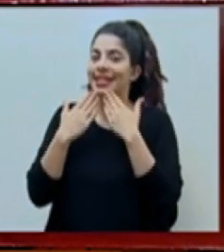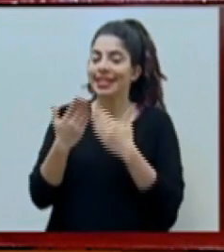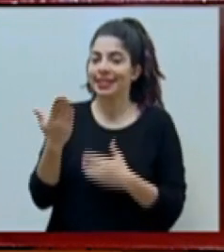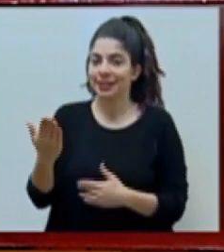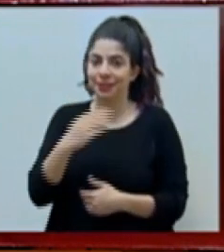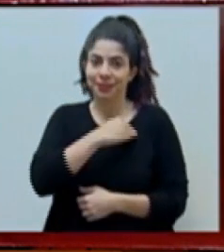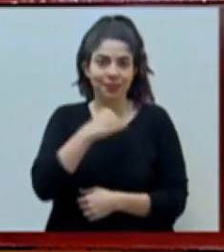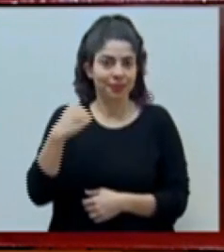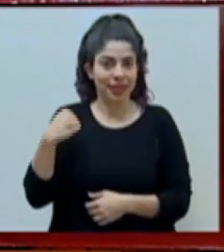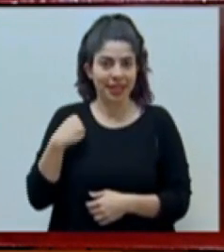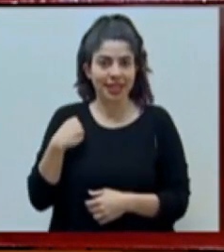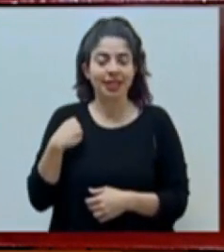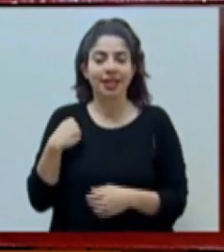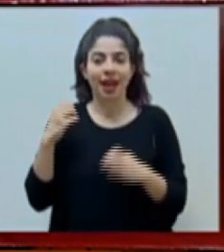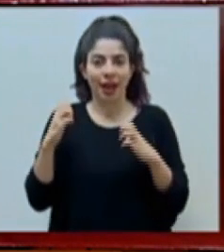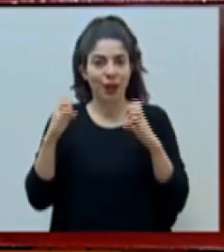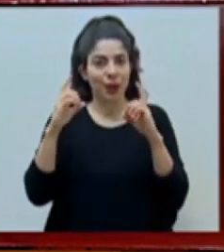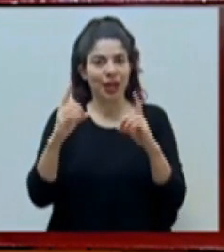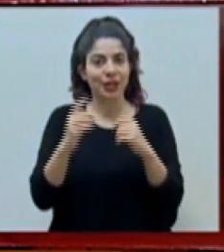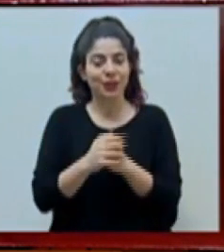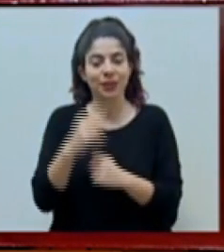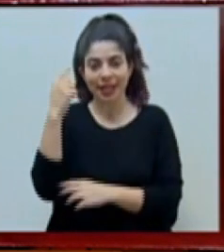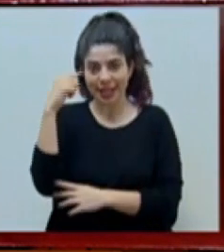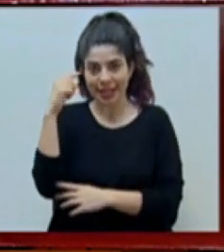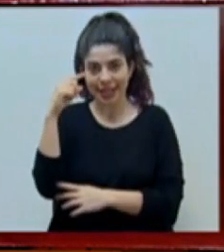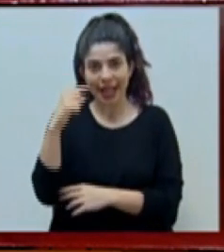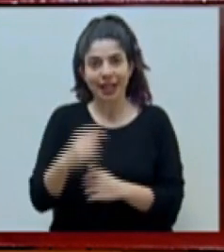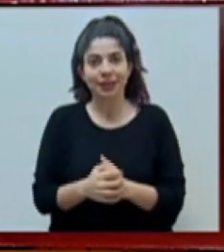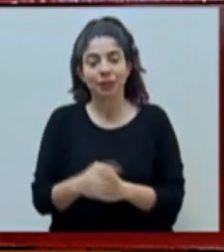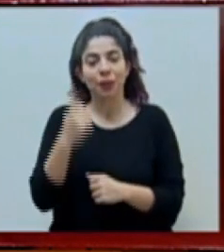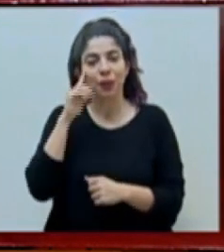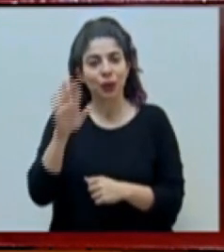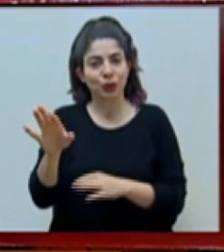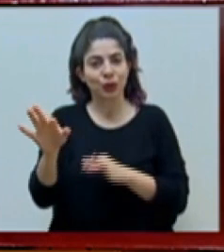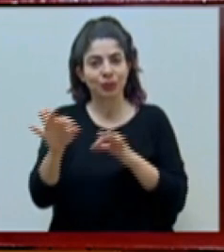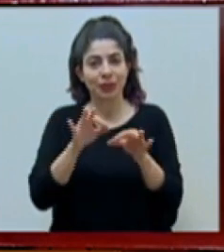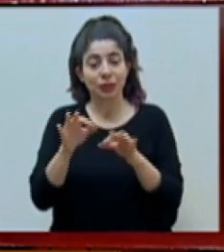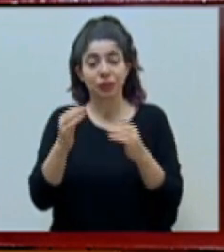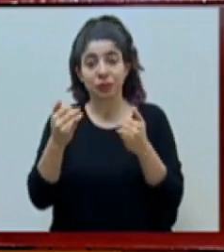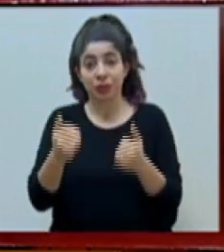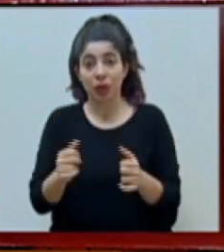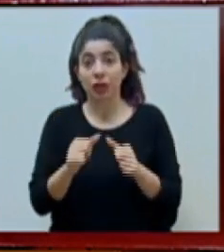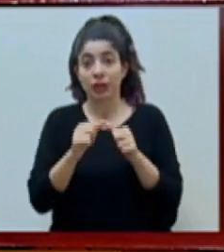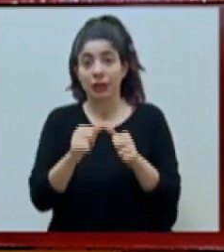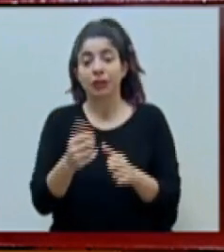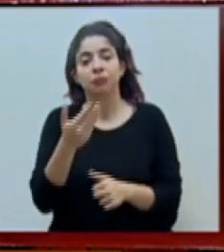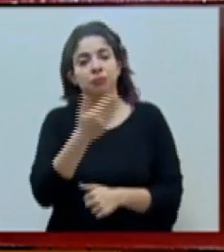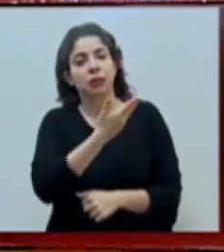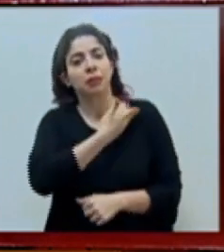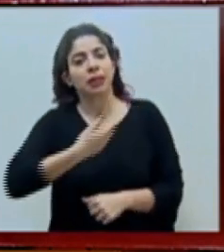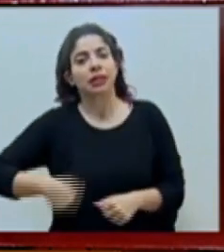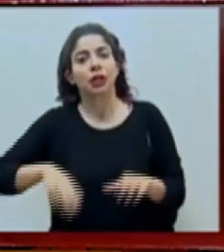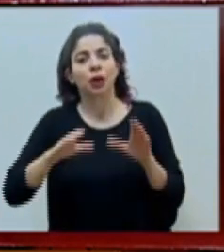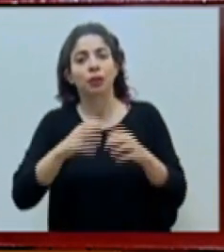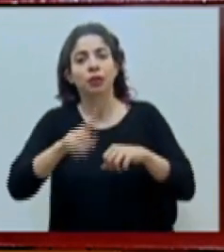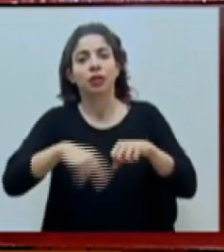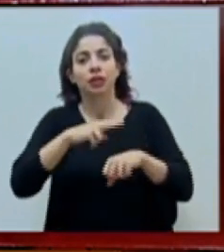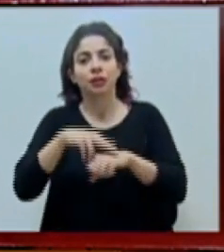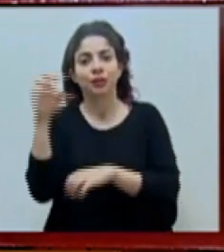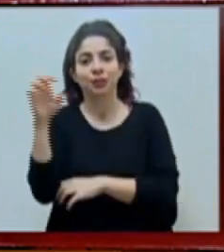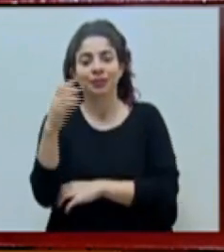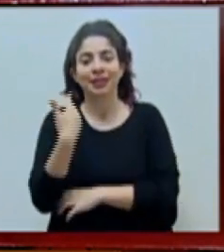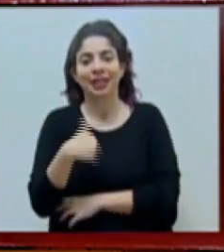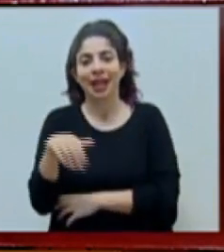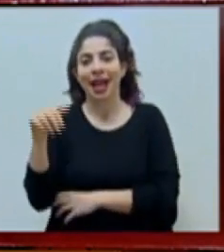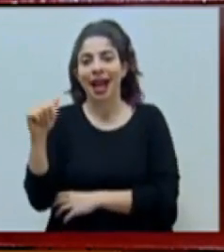Agradecemos a la ministra de Educación, Giselle Cruz, por el detalle. Continuamos con el presidente de la Comisión Nacional de Emergencias,